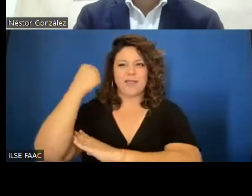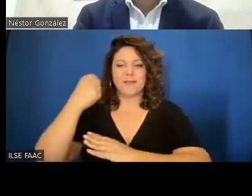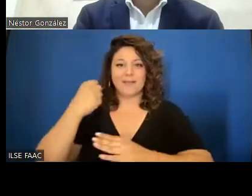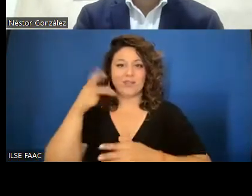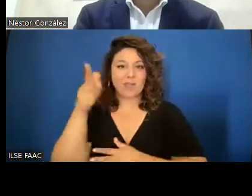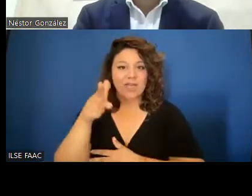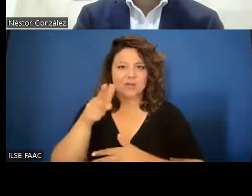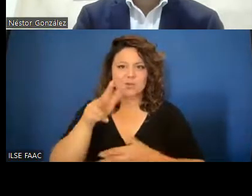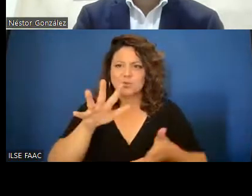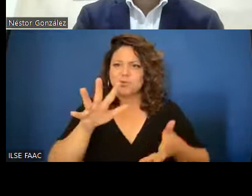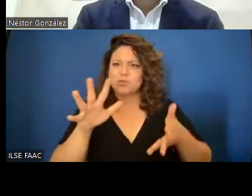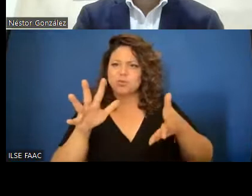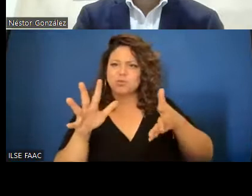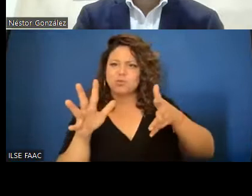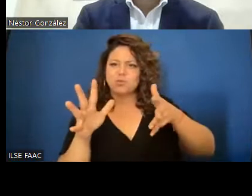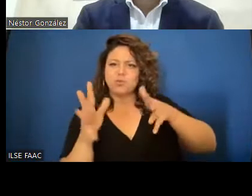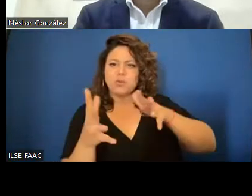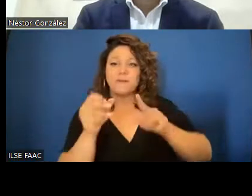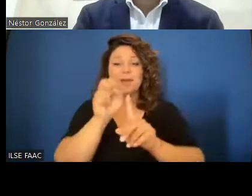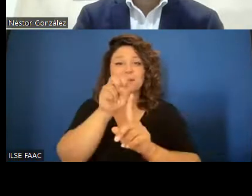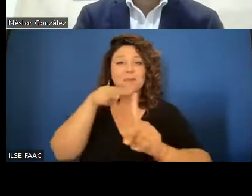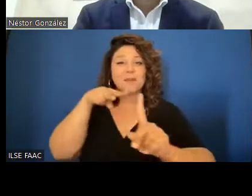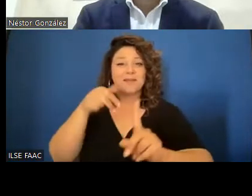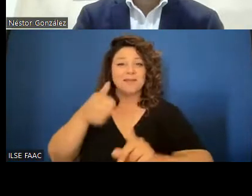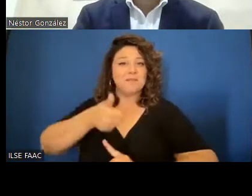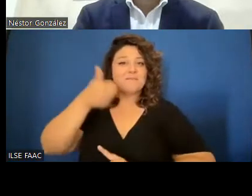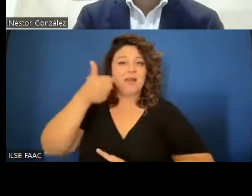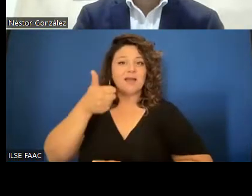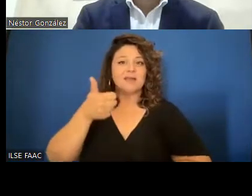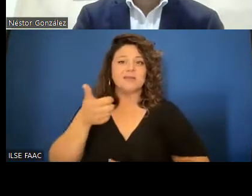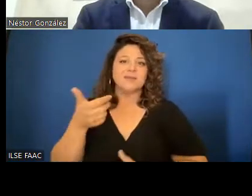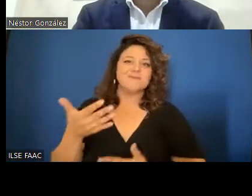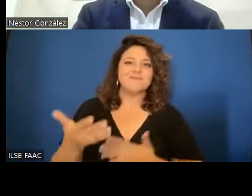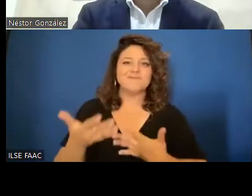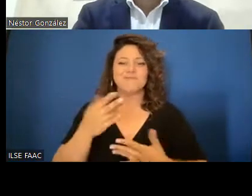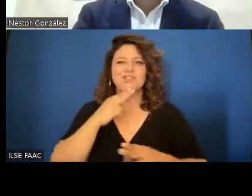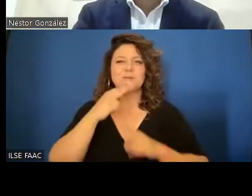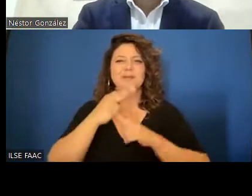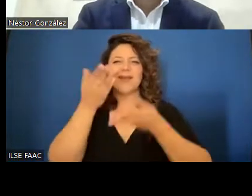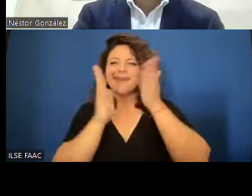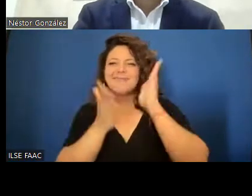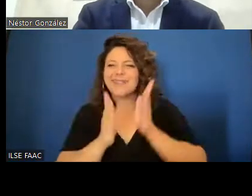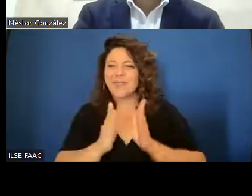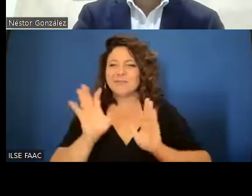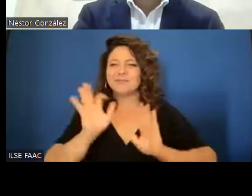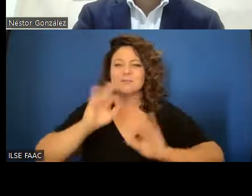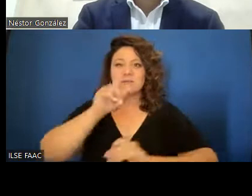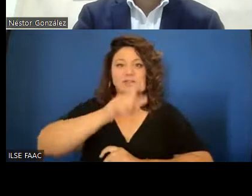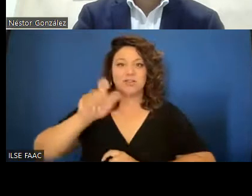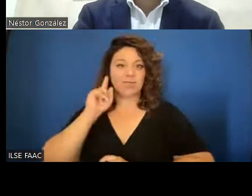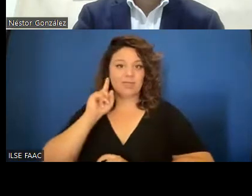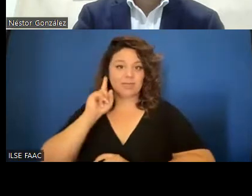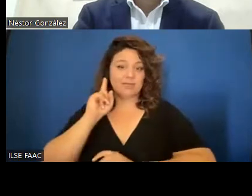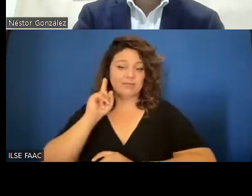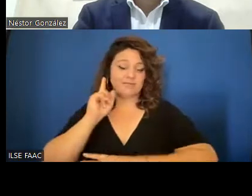una perspectiva más quizá llamémoslo rehabilitadora, donde las personas con discapacidad, por